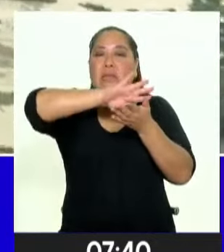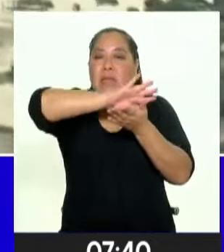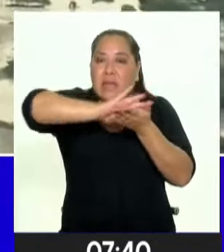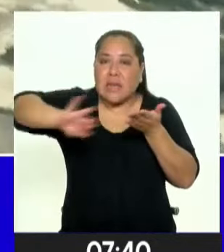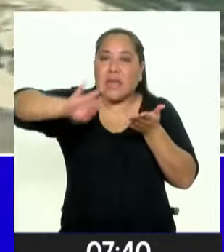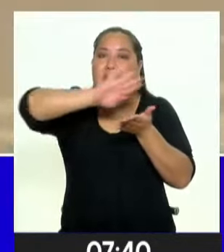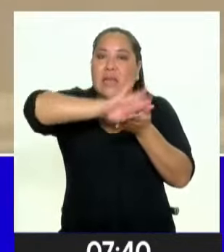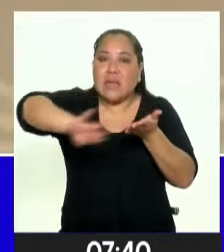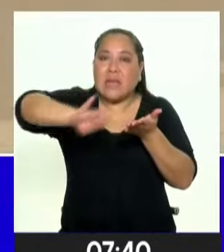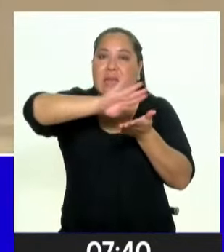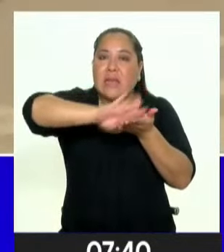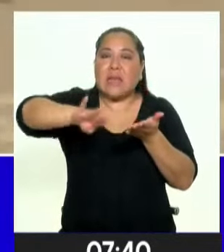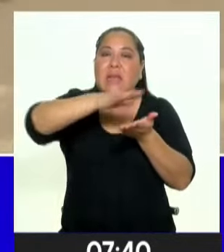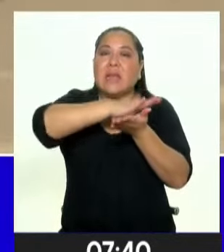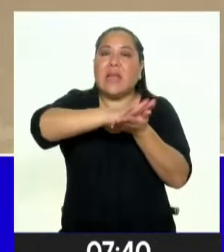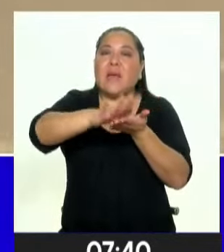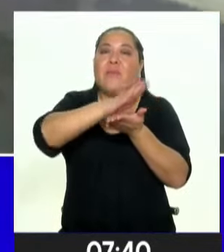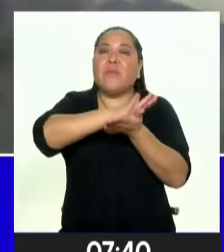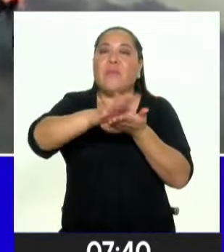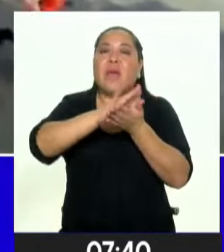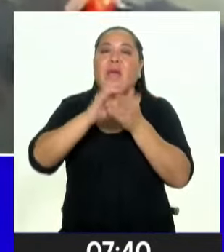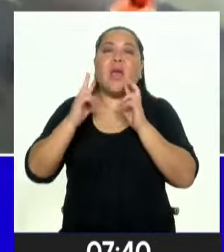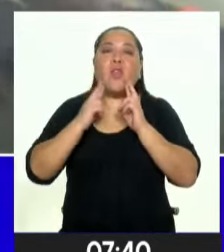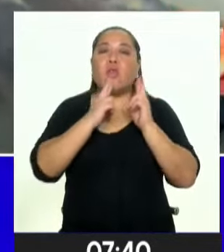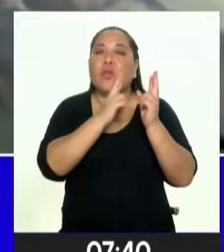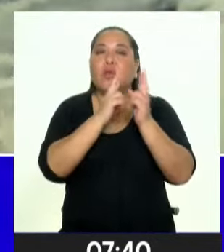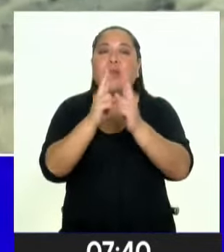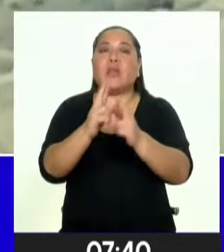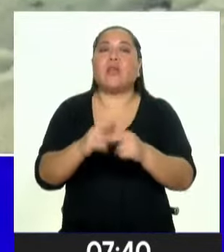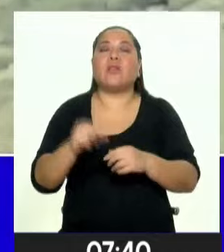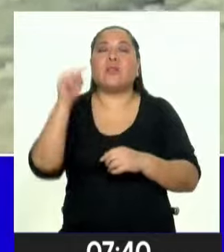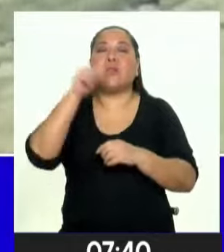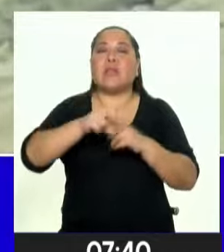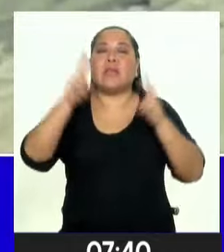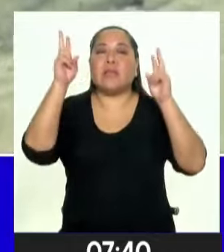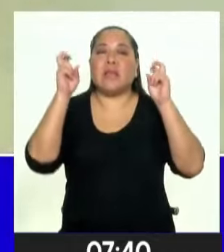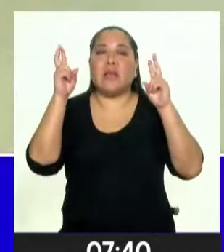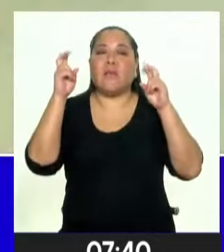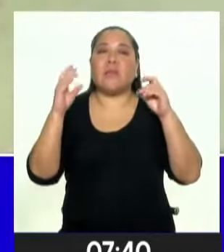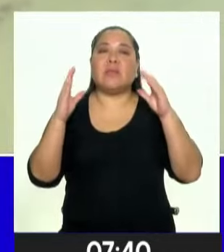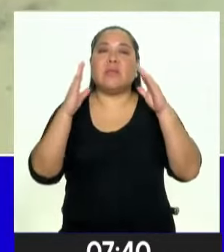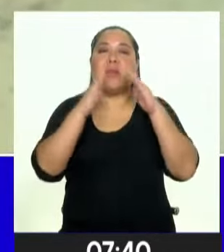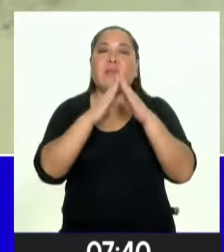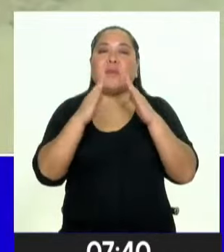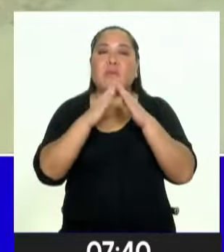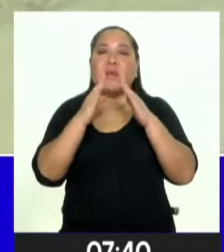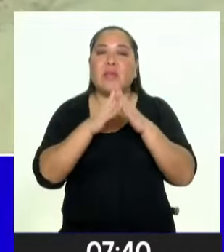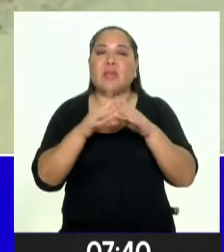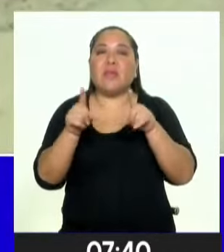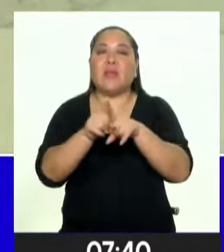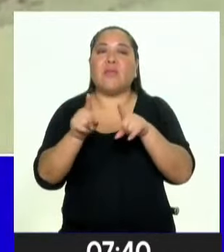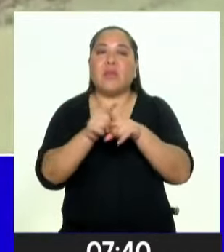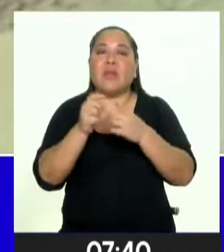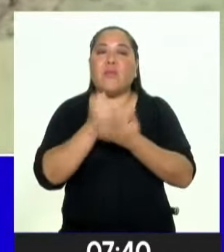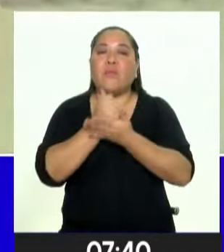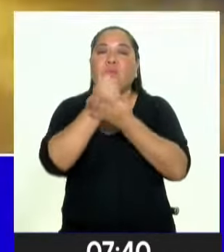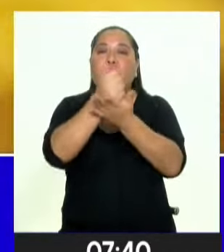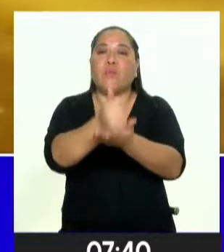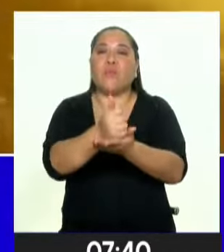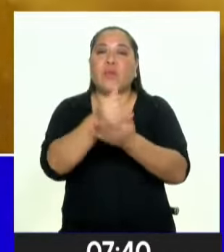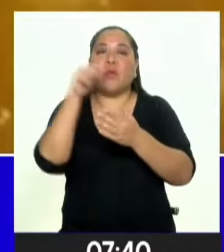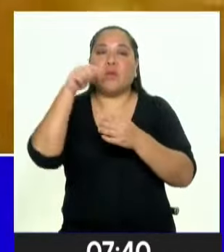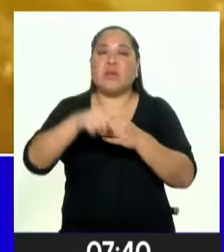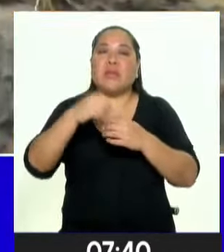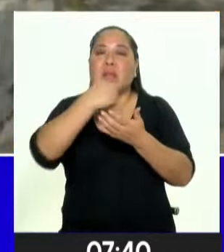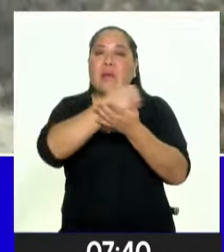ríos nosotros En el caso de vivienda también colaboramos en eso en las partes urbanas pero vamos a trabajar muy